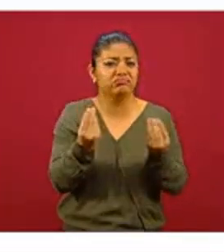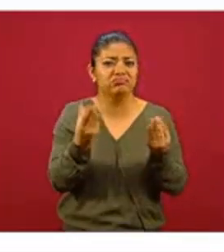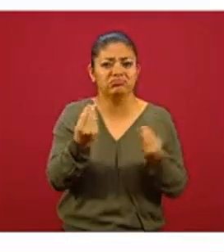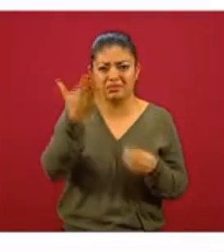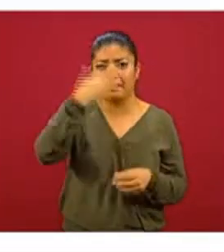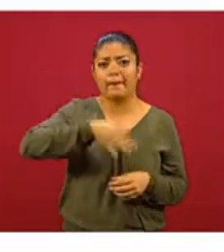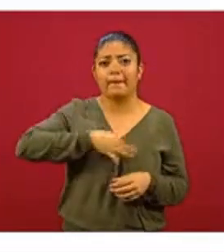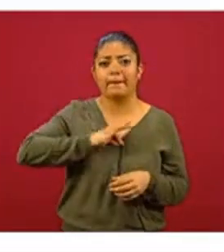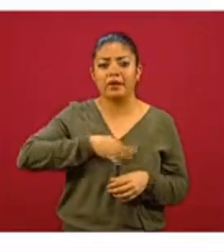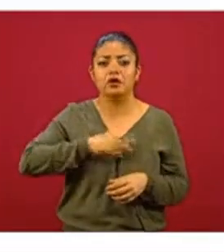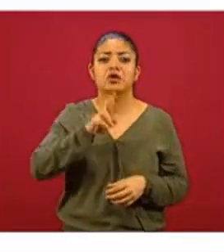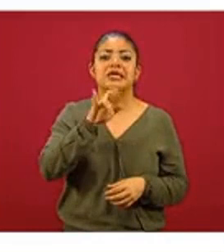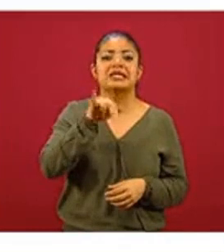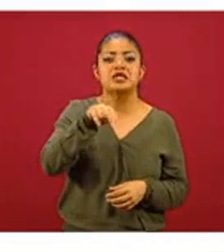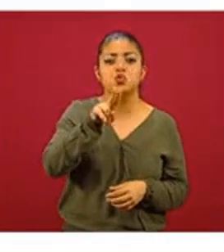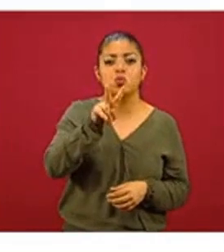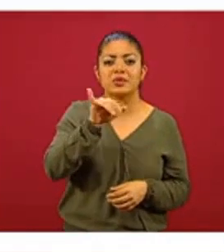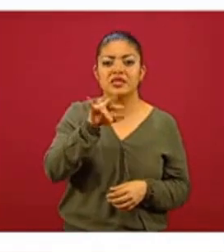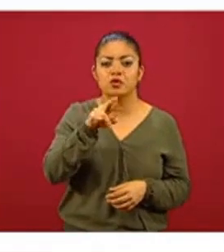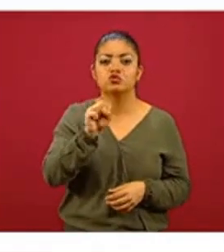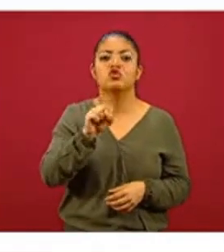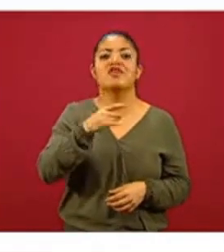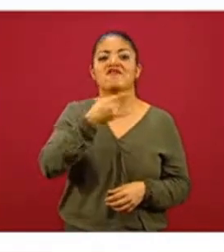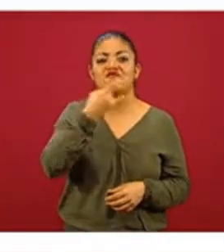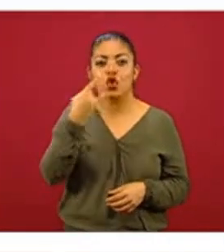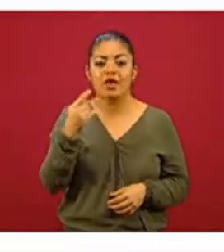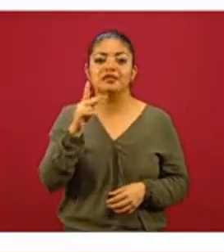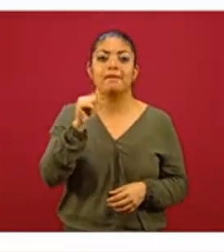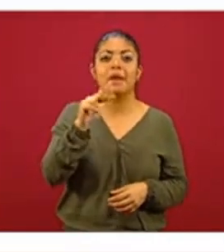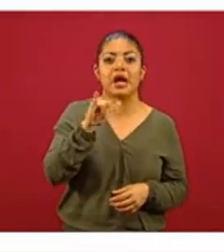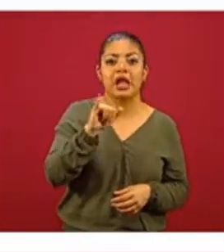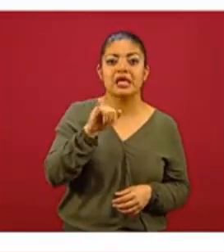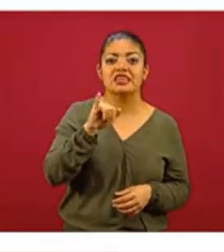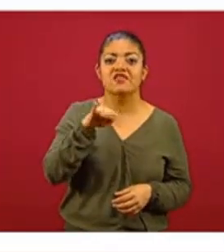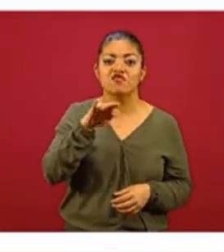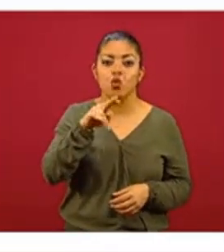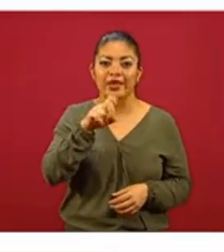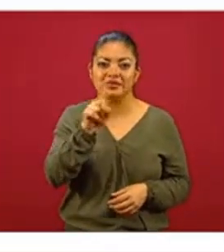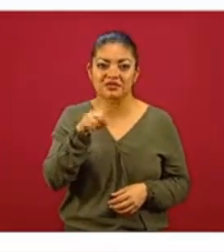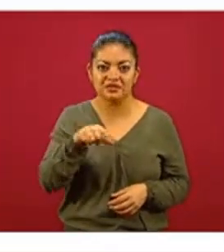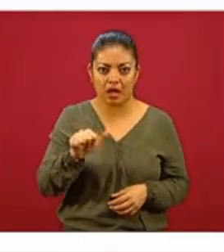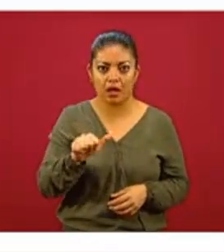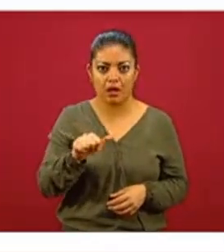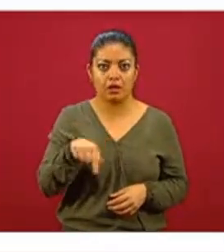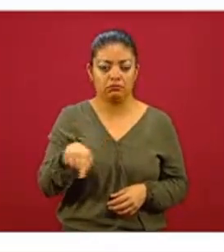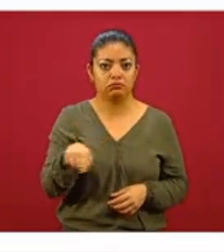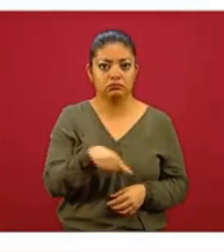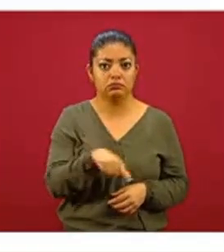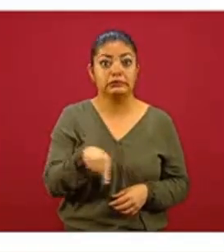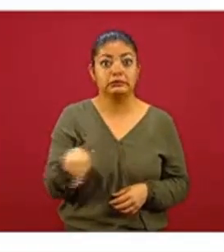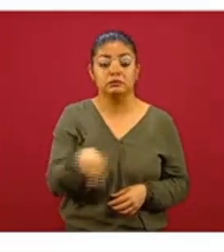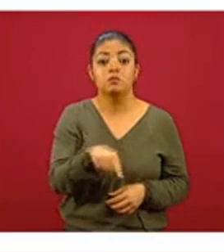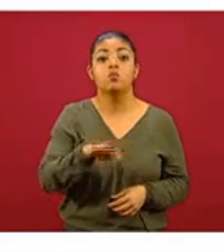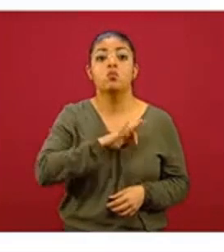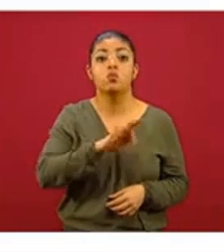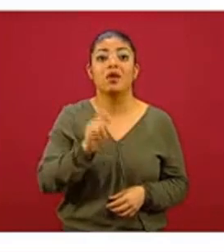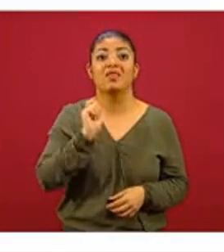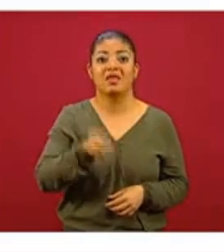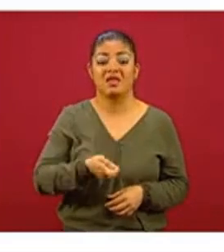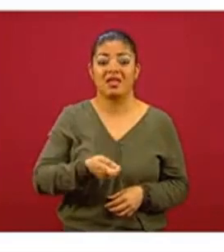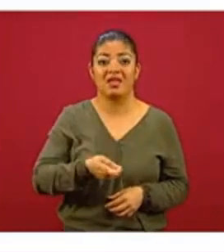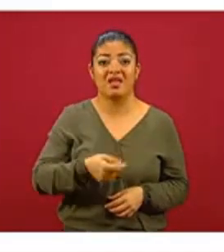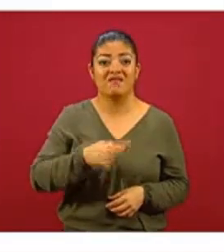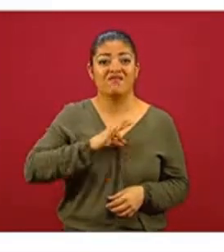como rinovirus, virus influenza, virus parainfluenza, etcétera, que también pueden infectar a estos niños y que